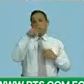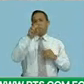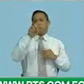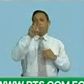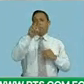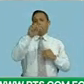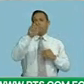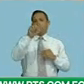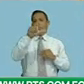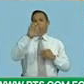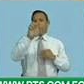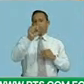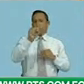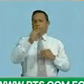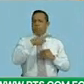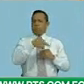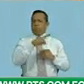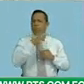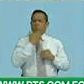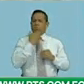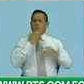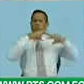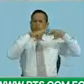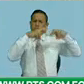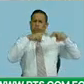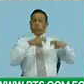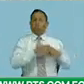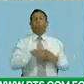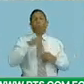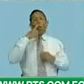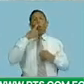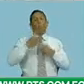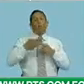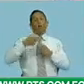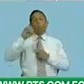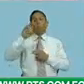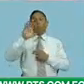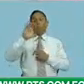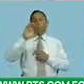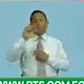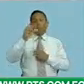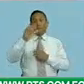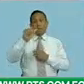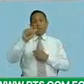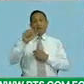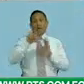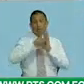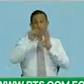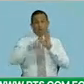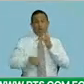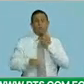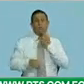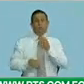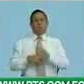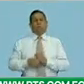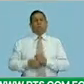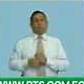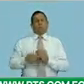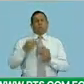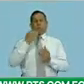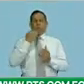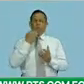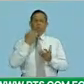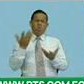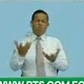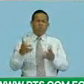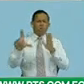el delito de delincuencia organizada. Para Jorge Luis Ortega, abogado de uno de los procesados, no existiría sustento